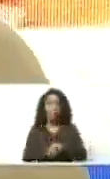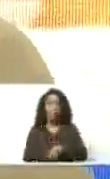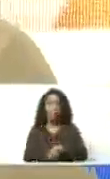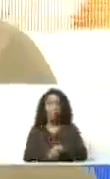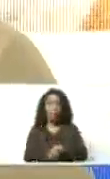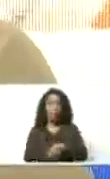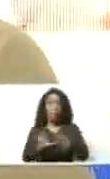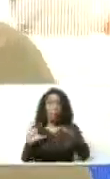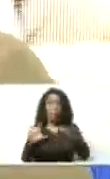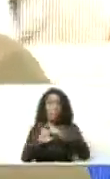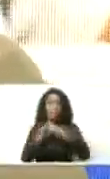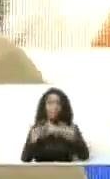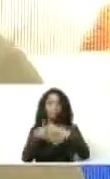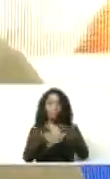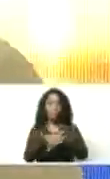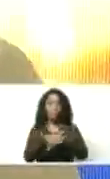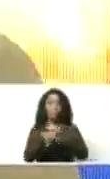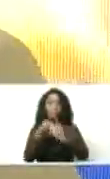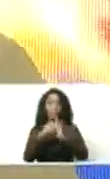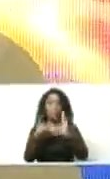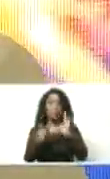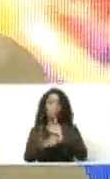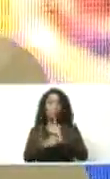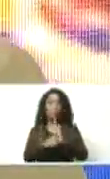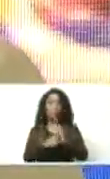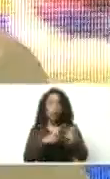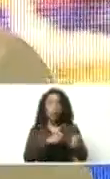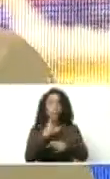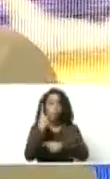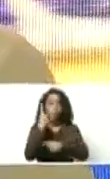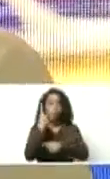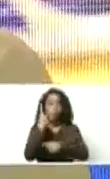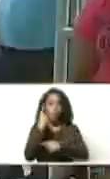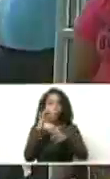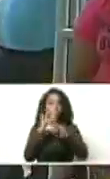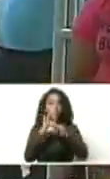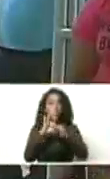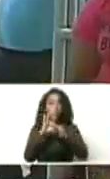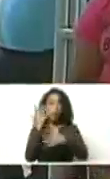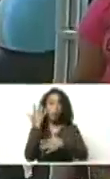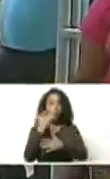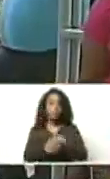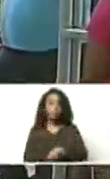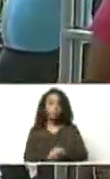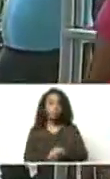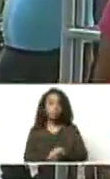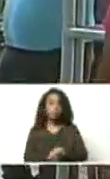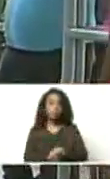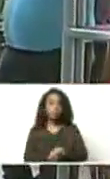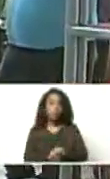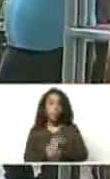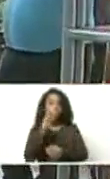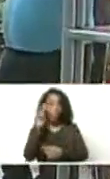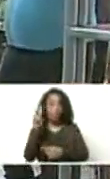estemos unidos, seamos llevados de una sola mano. Bueno, estoy de acuerdo. Vamos a ver ese